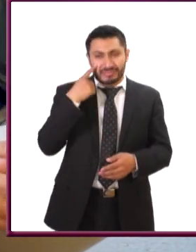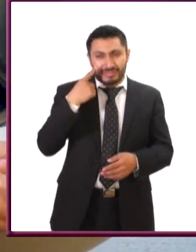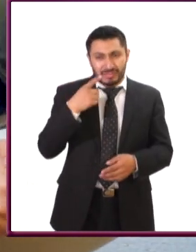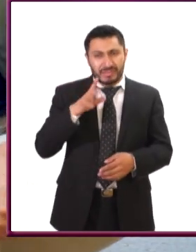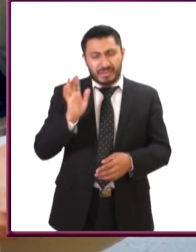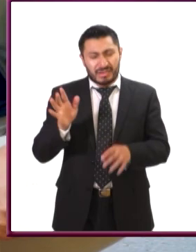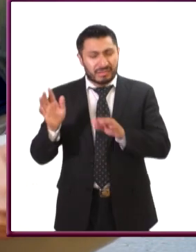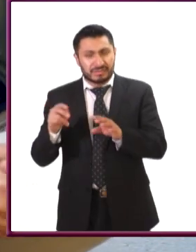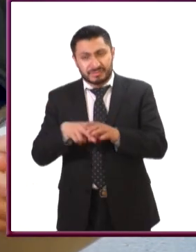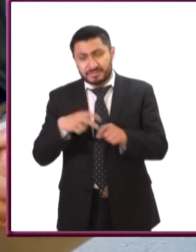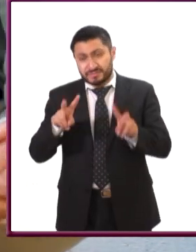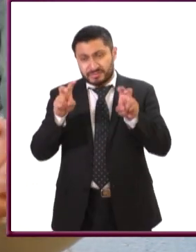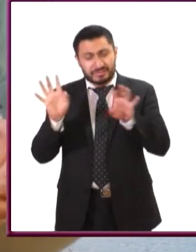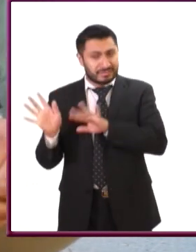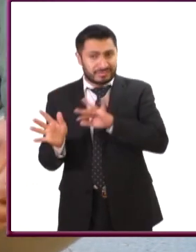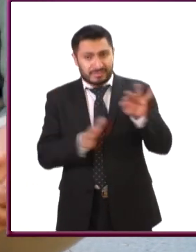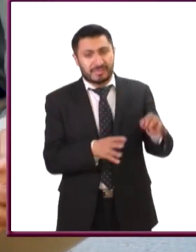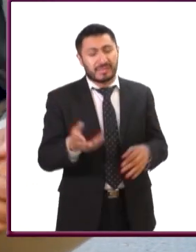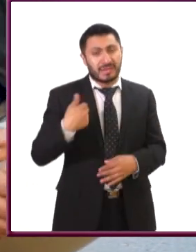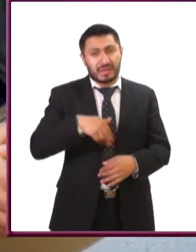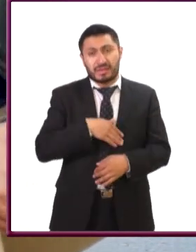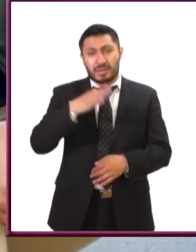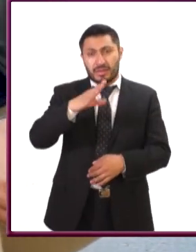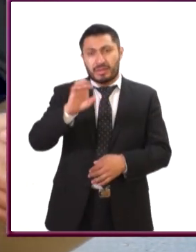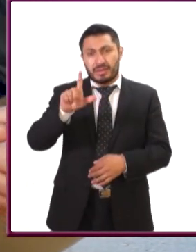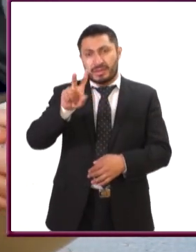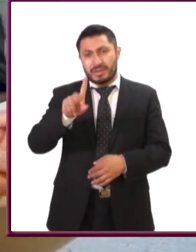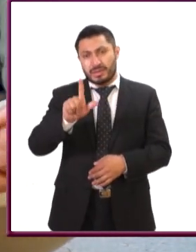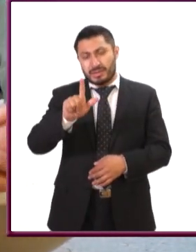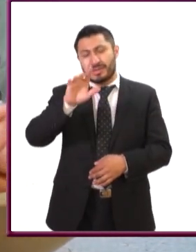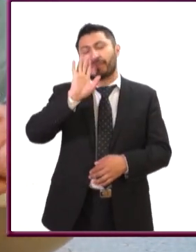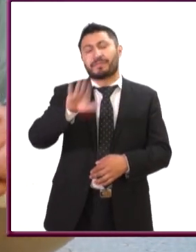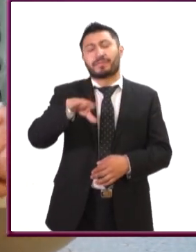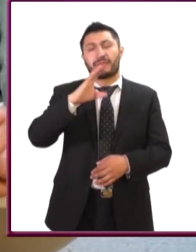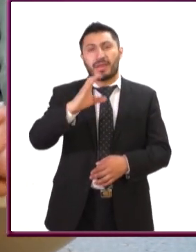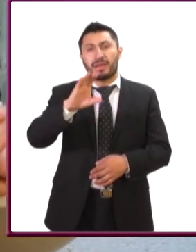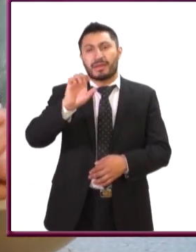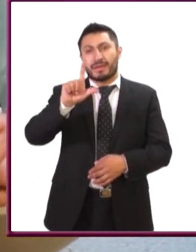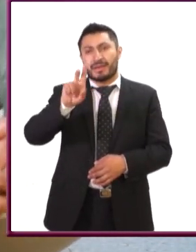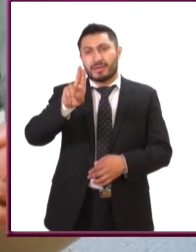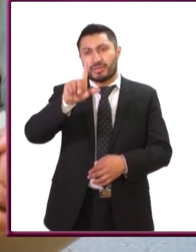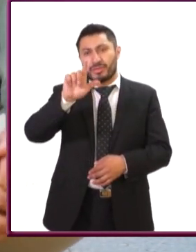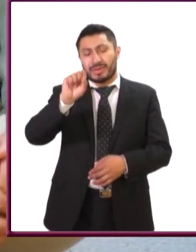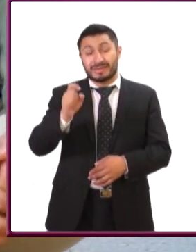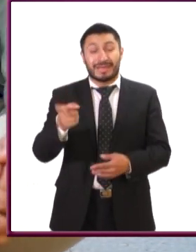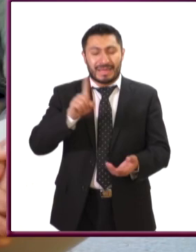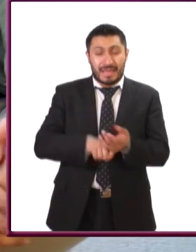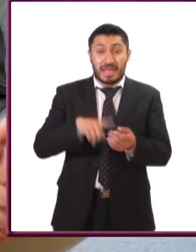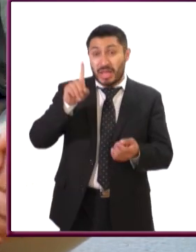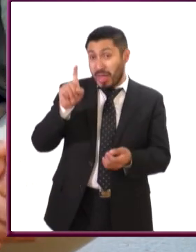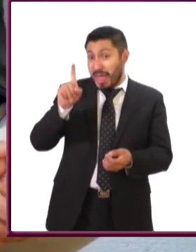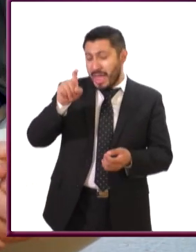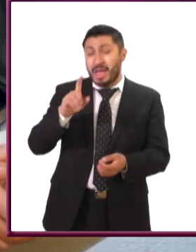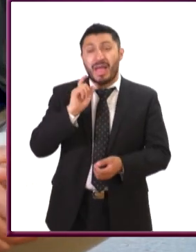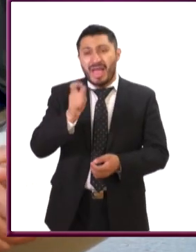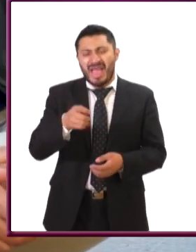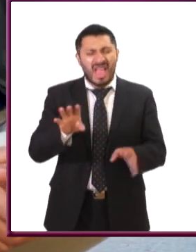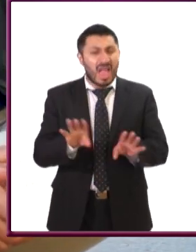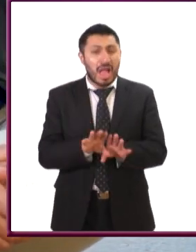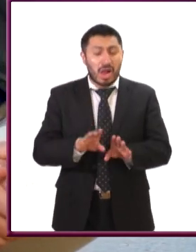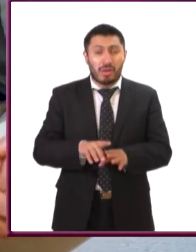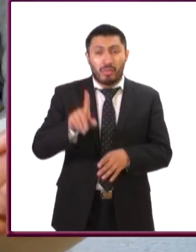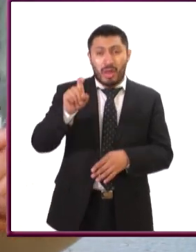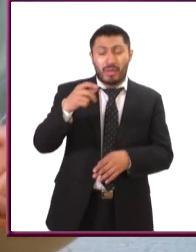Pues mira, dejando a un lado el tema del vacío, estamos hechos de células, las cuales están constituidas mayoritariamente de agua.